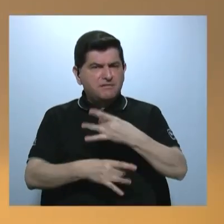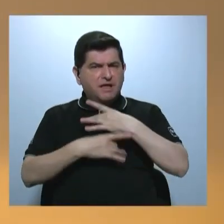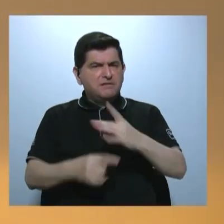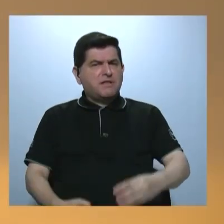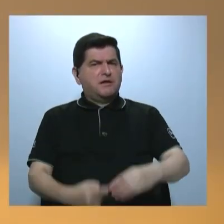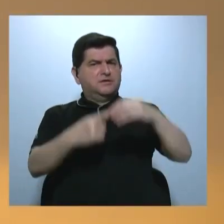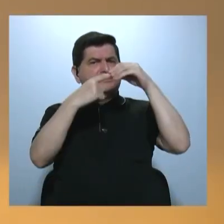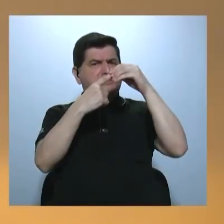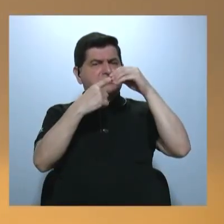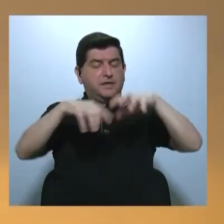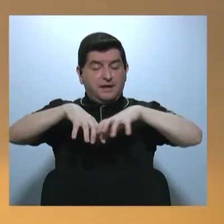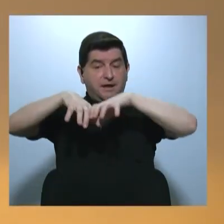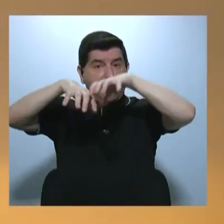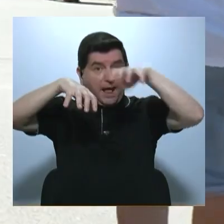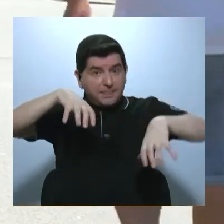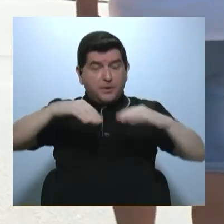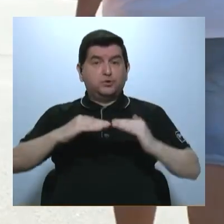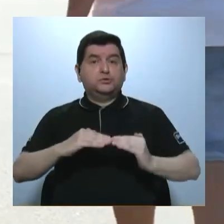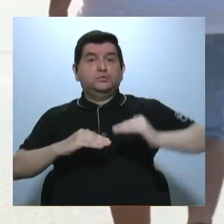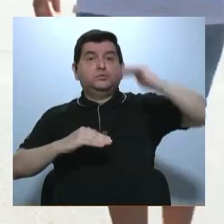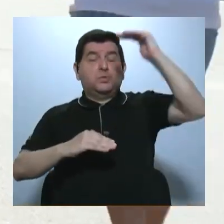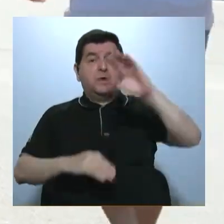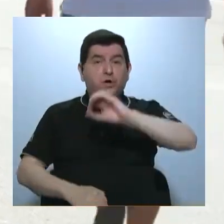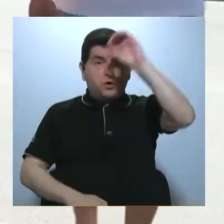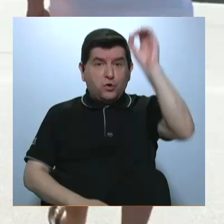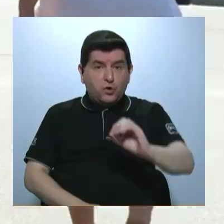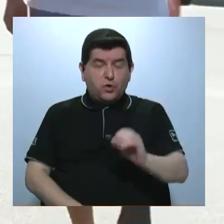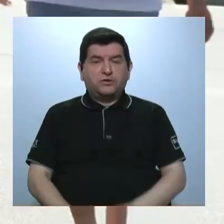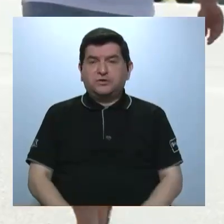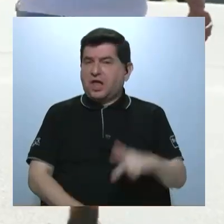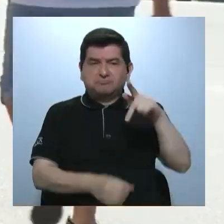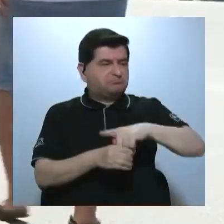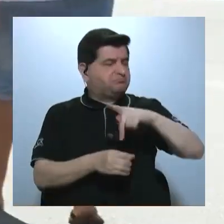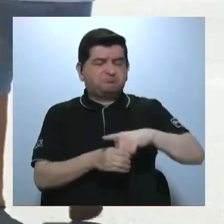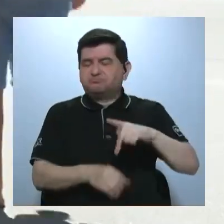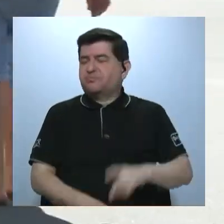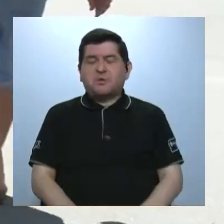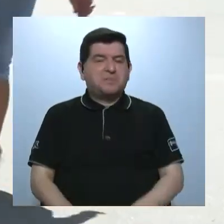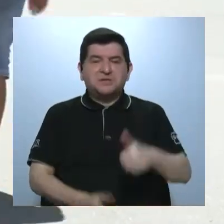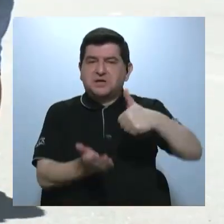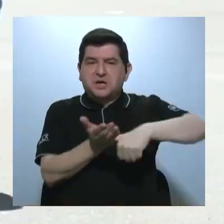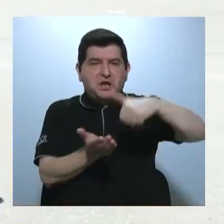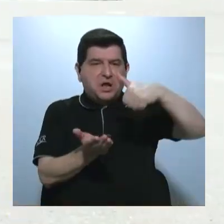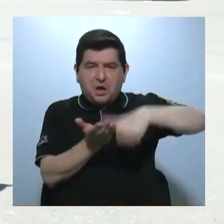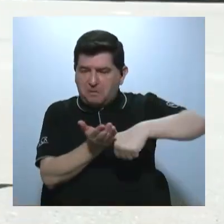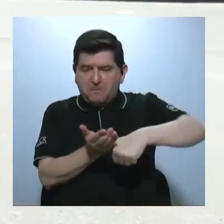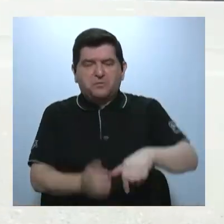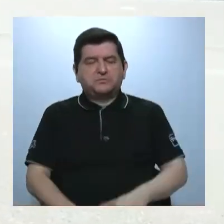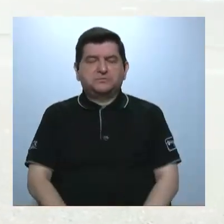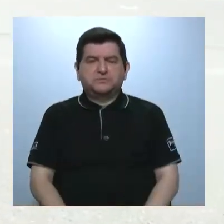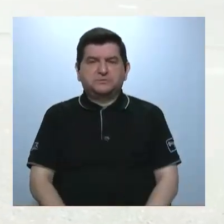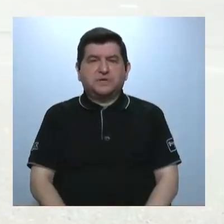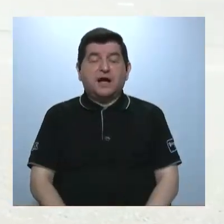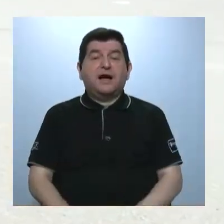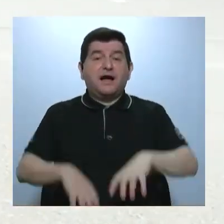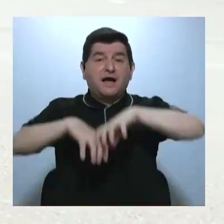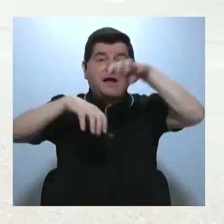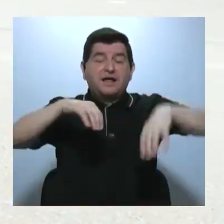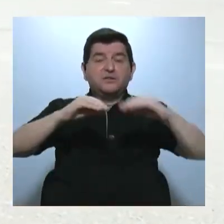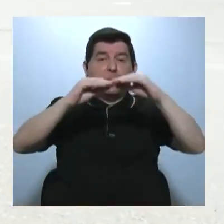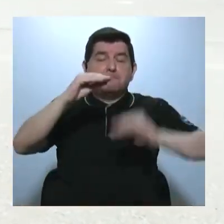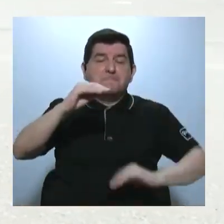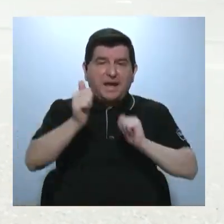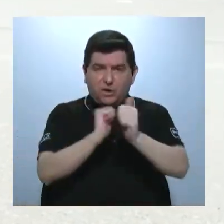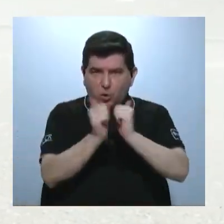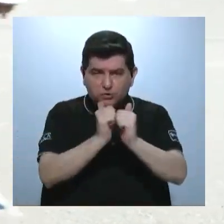que los cantones con mayor porcentaje de abstencionismo, con mayor porcentaje de personas que no asisten a las urnas, son los cantones menos